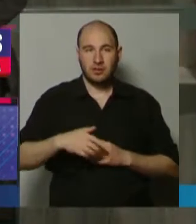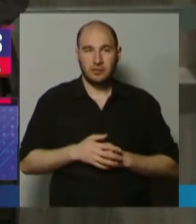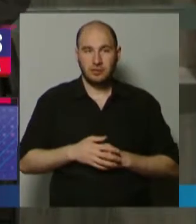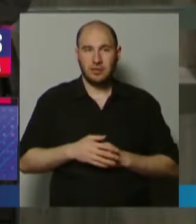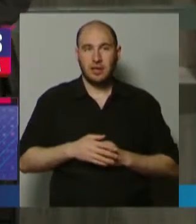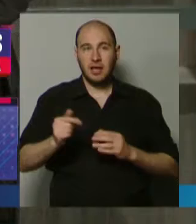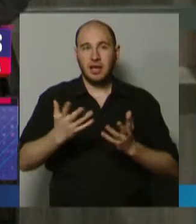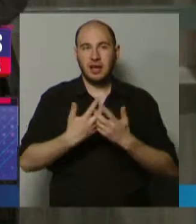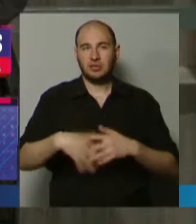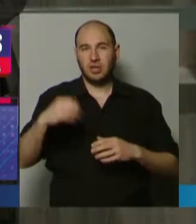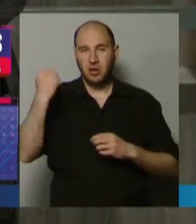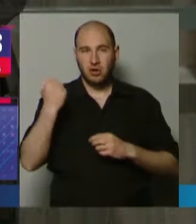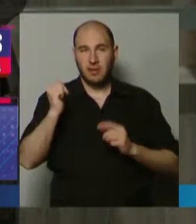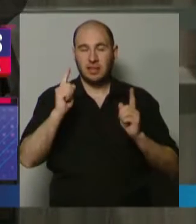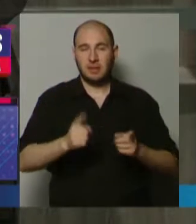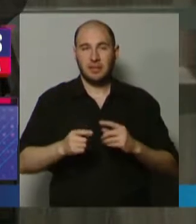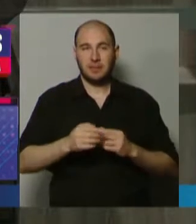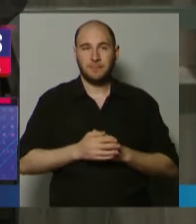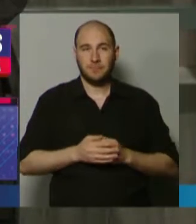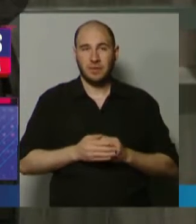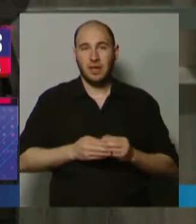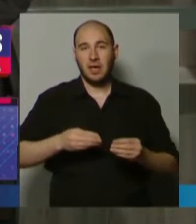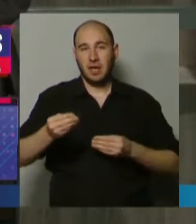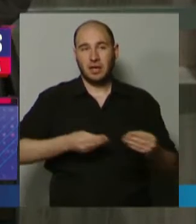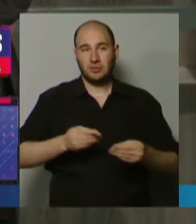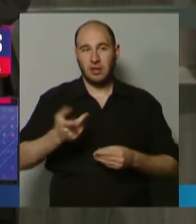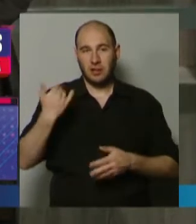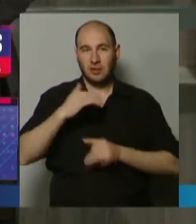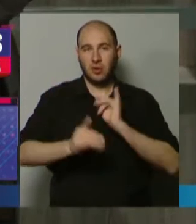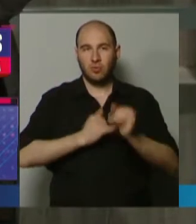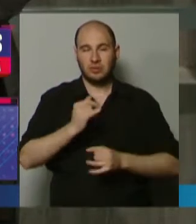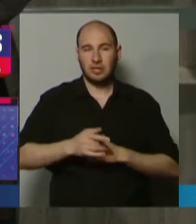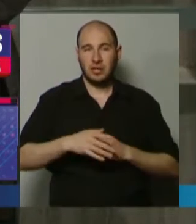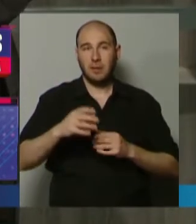por supuesto relacionado con la economía y con las gestiones que han pasado, como decíamos recién, no